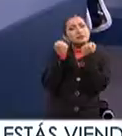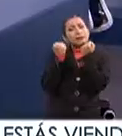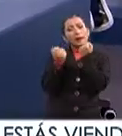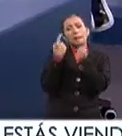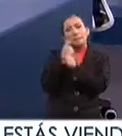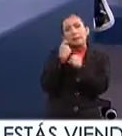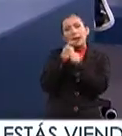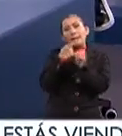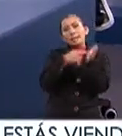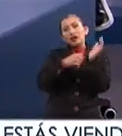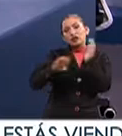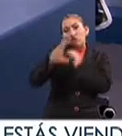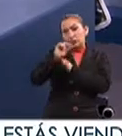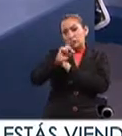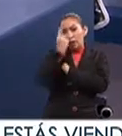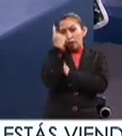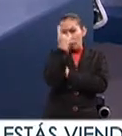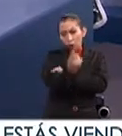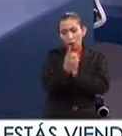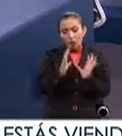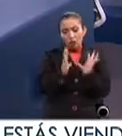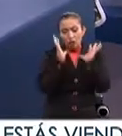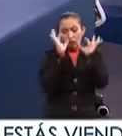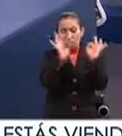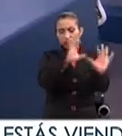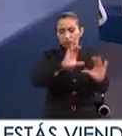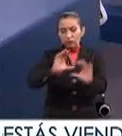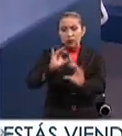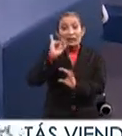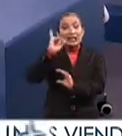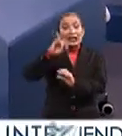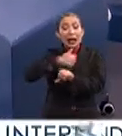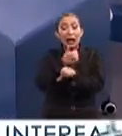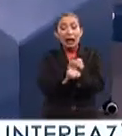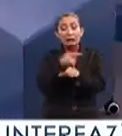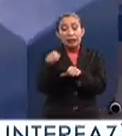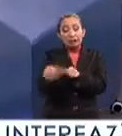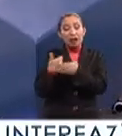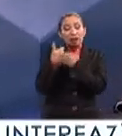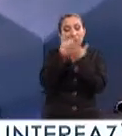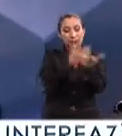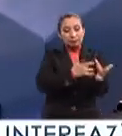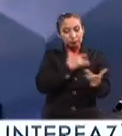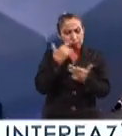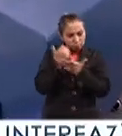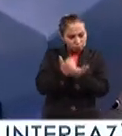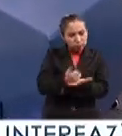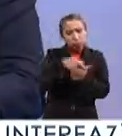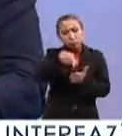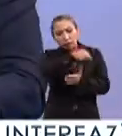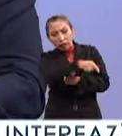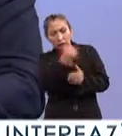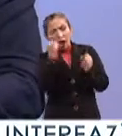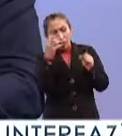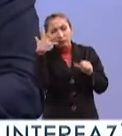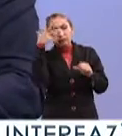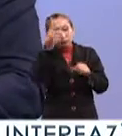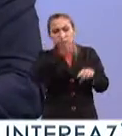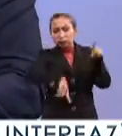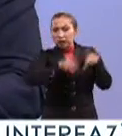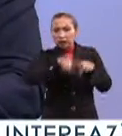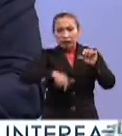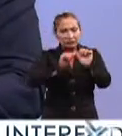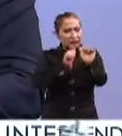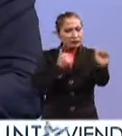primera instancia en 1981 fundó y formó al INEA, que fue un espíritu de solidaridad con el cual estoy seguro que vamos a abatir el